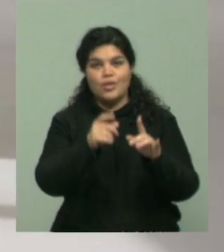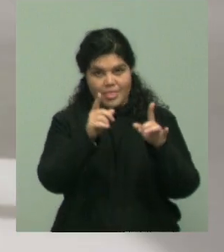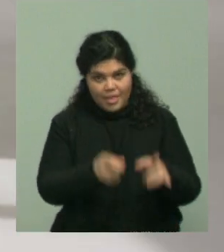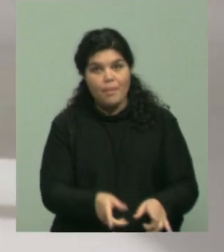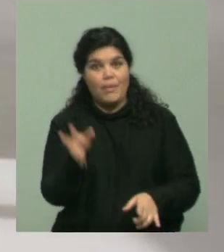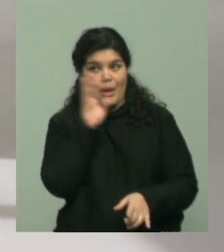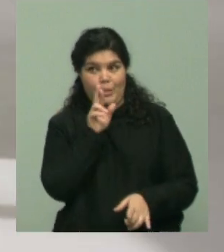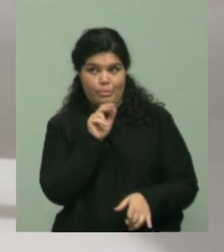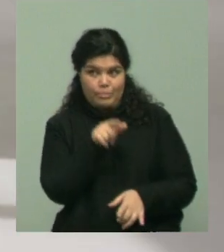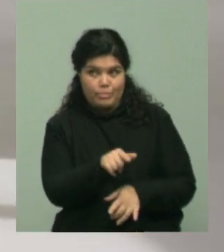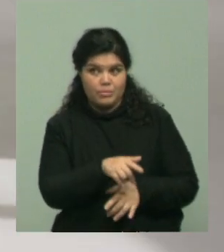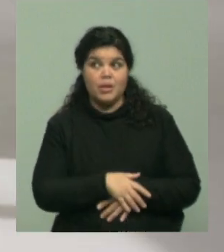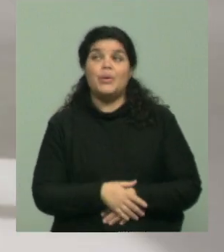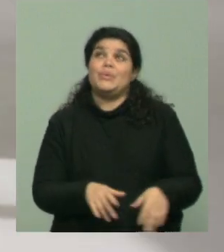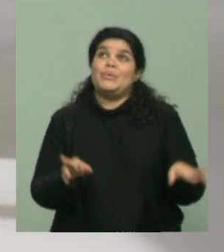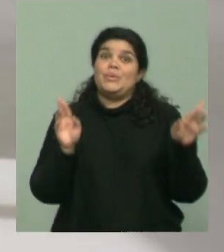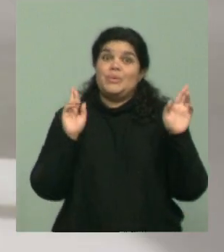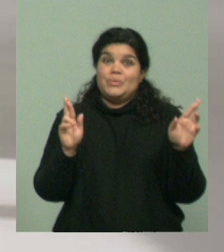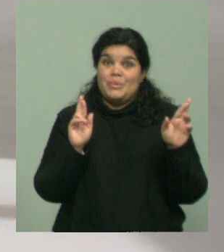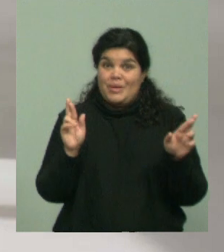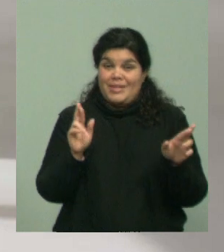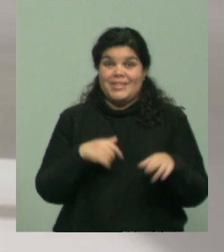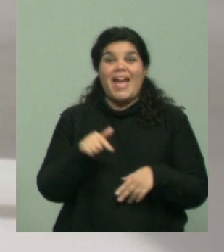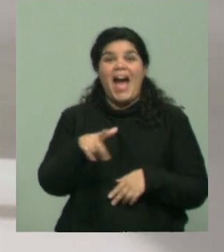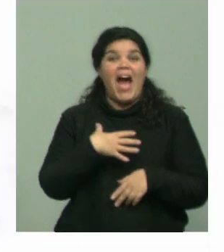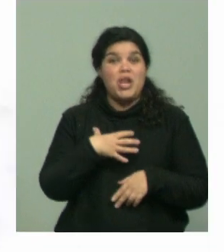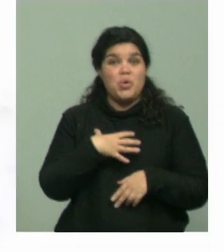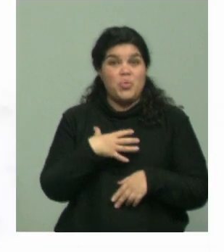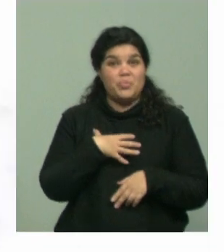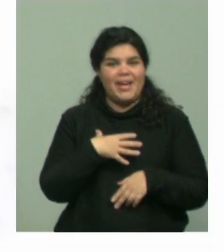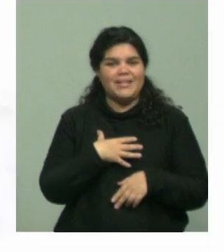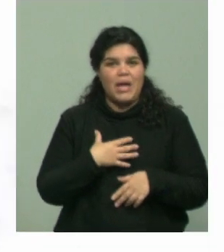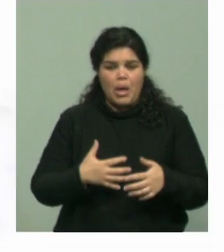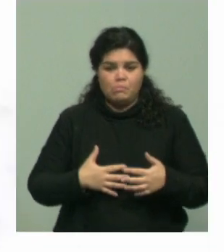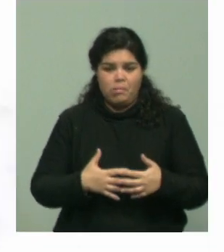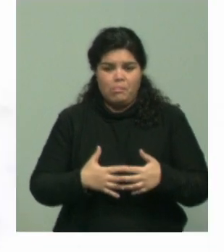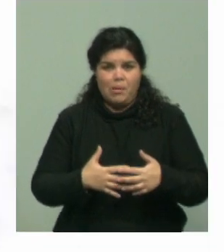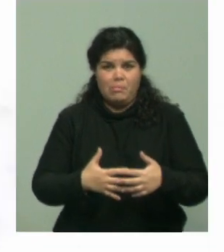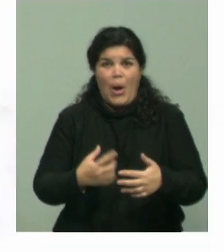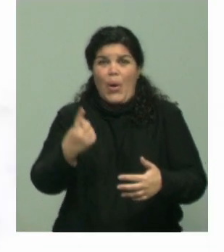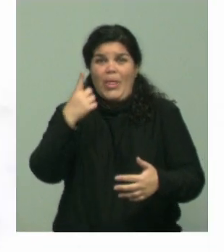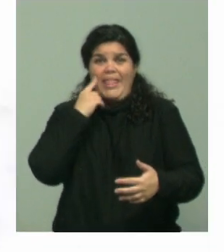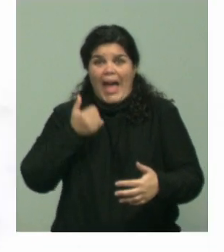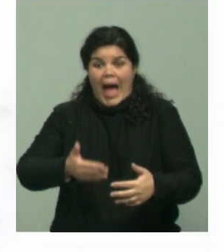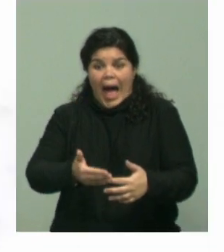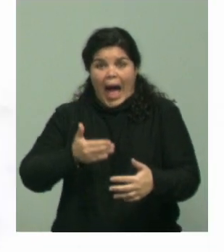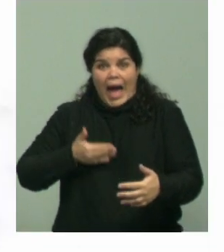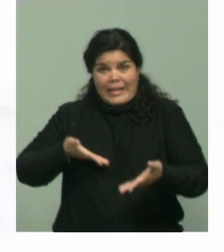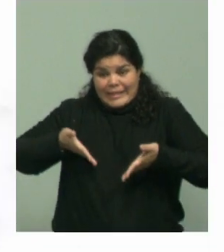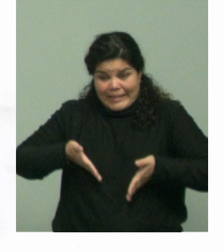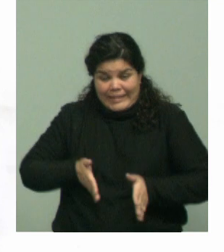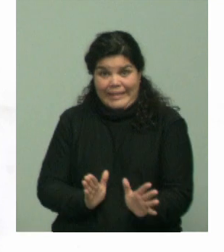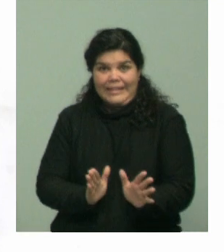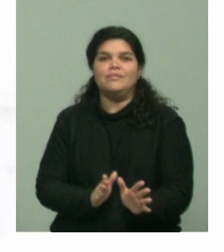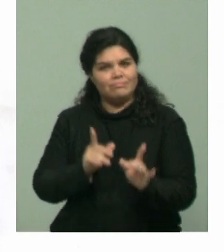Por suerte he tenido alumnas que han hecho yoga hasta el último día antes de tener familia.